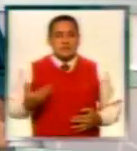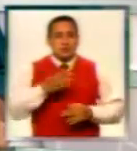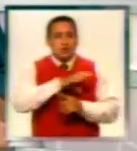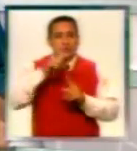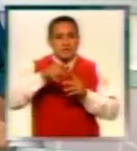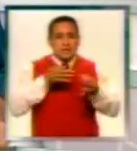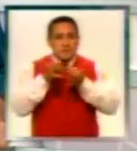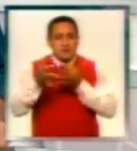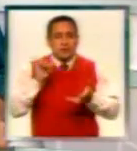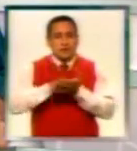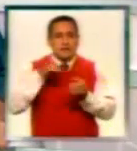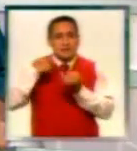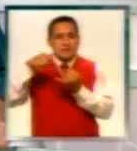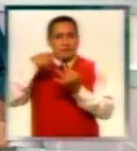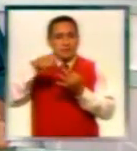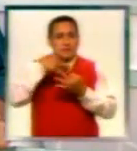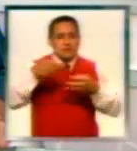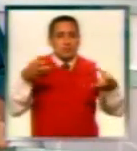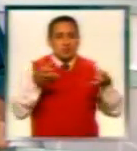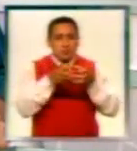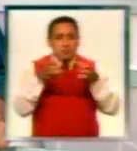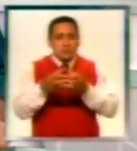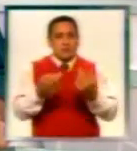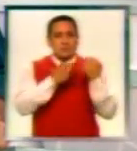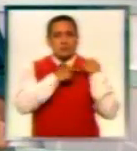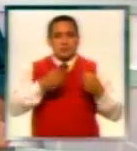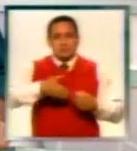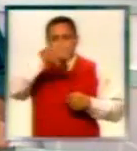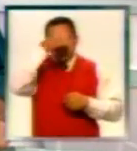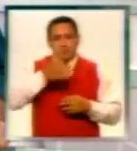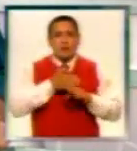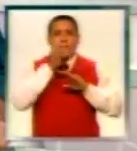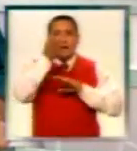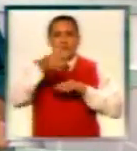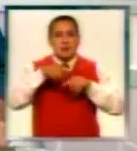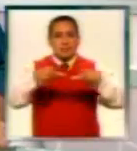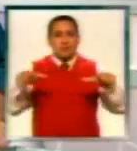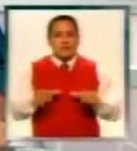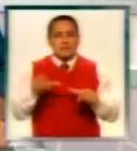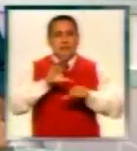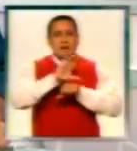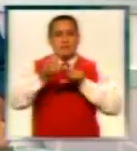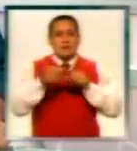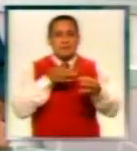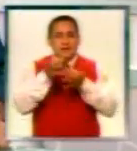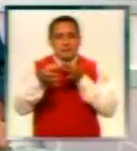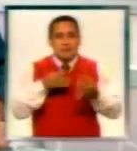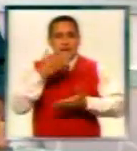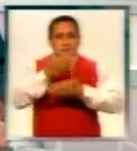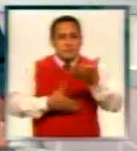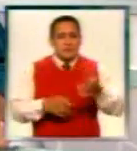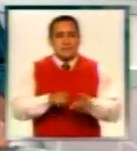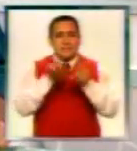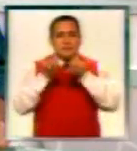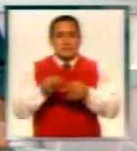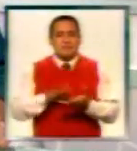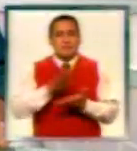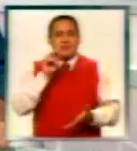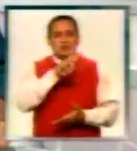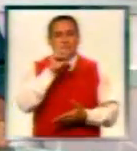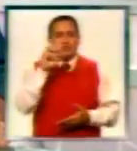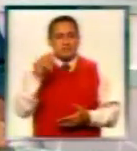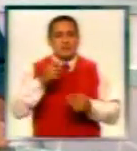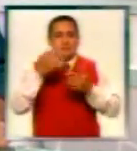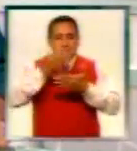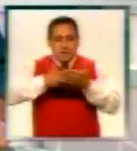los titulares de las carteras involucradas y los técnicos van a ir a la población a Cajamarca para explicar el documento de más de 200